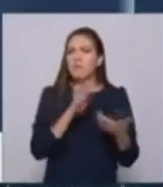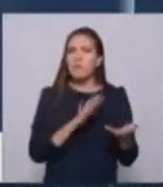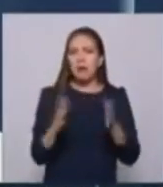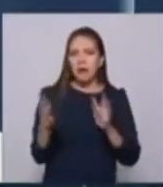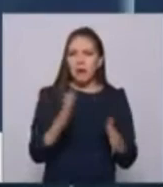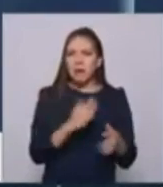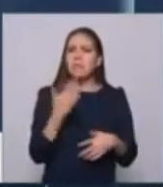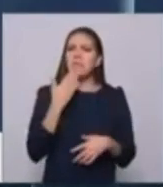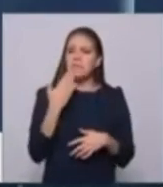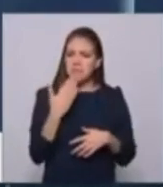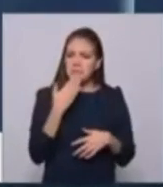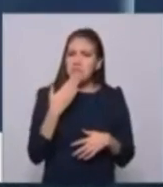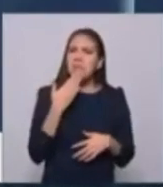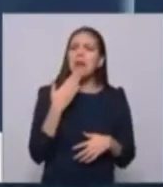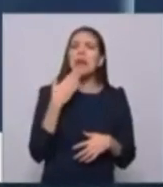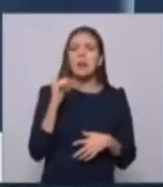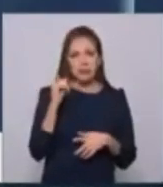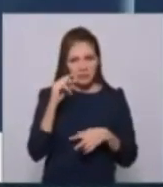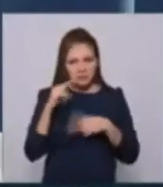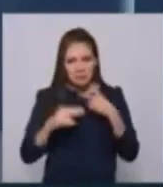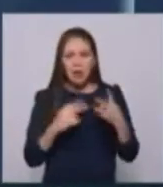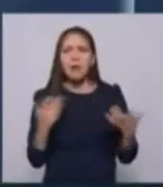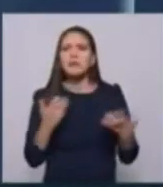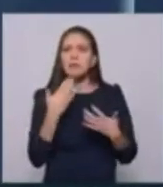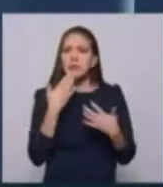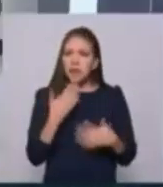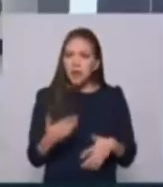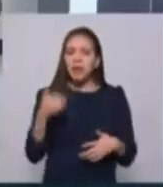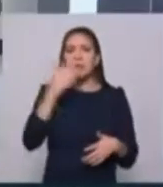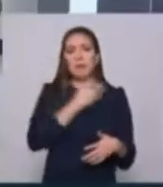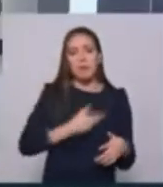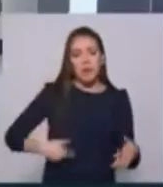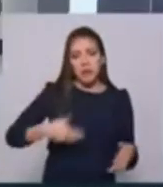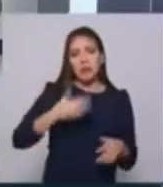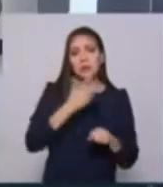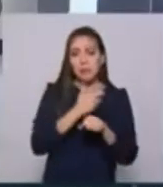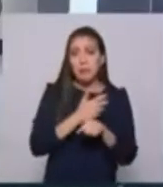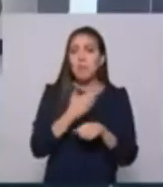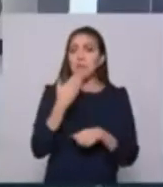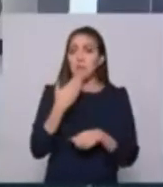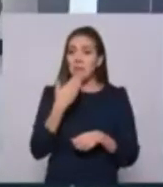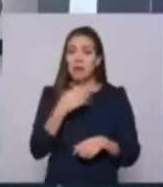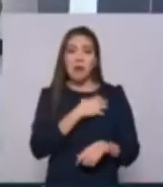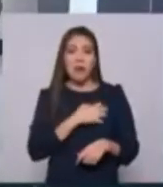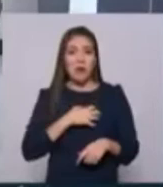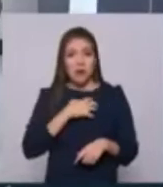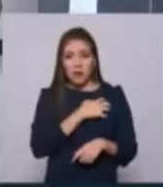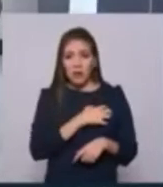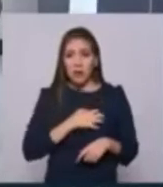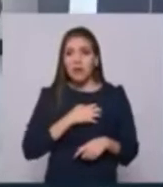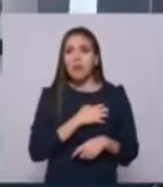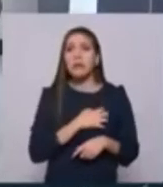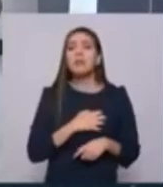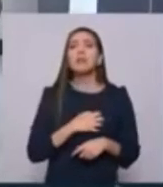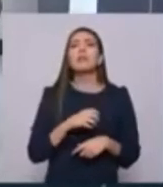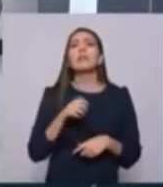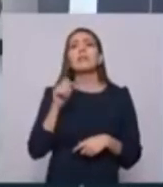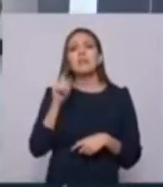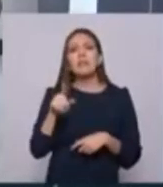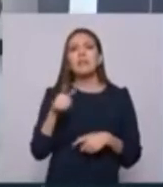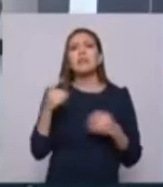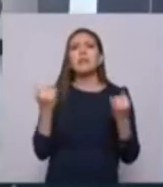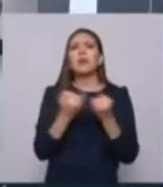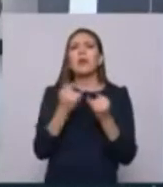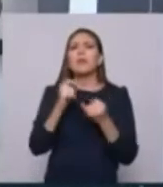56%, vamos a llegar, va a estar contento Trump. Hoy empezó ya a tuitear de un tema que va a ser muy importante y muy relevante, que es el tema de